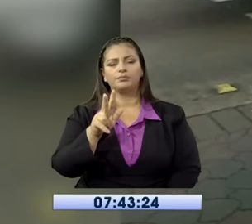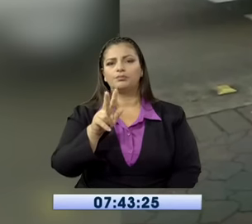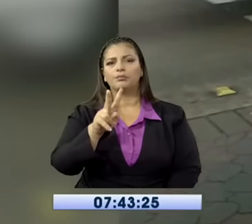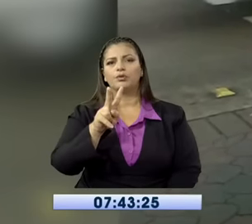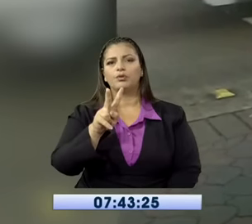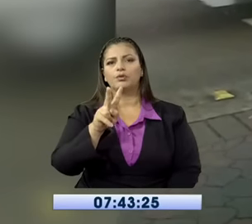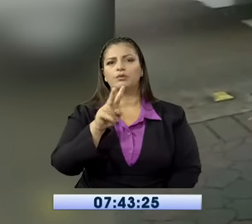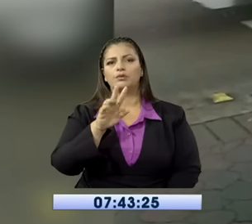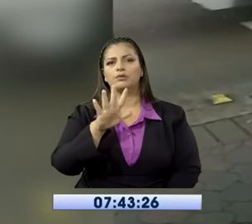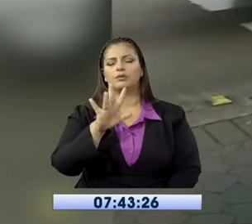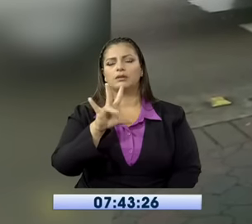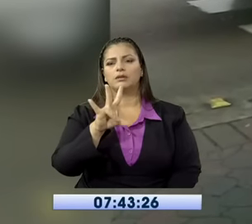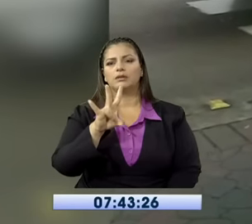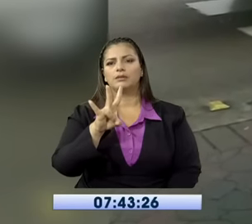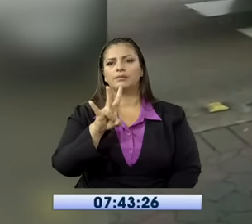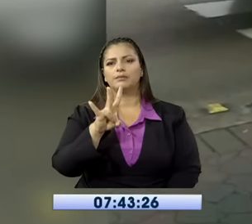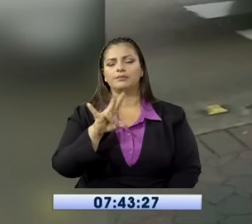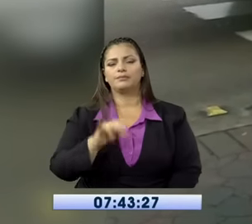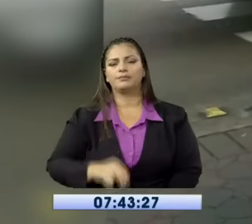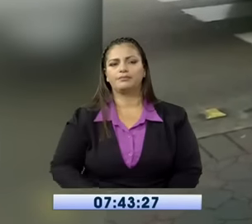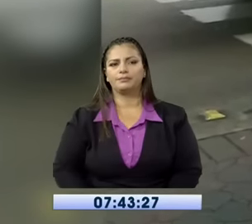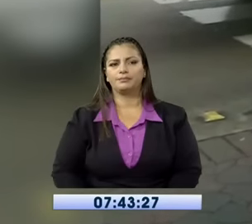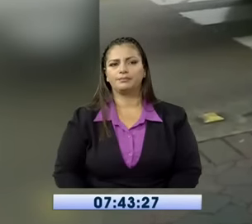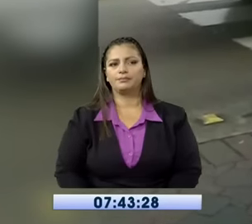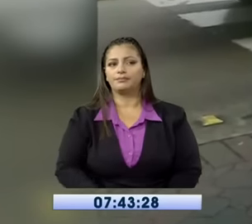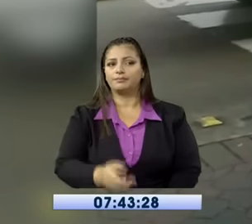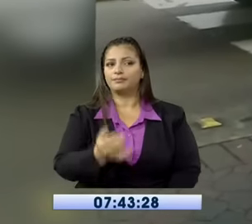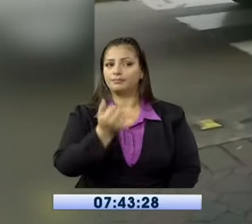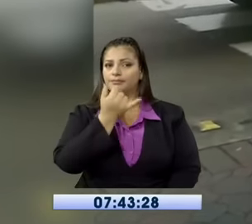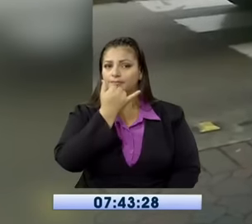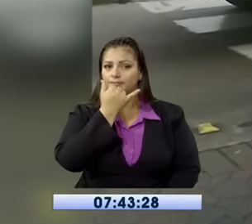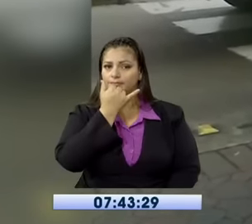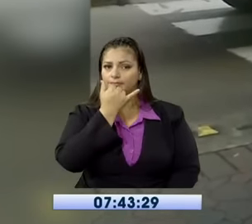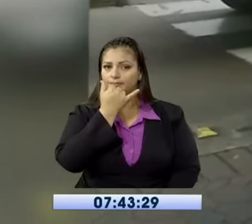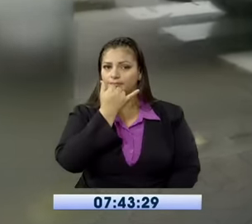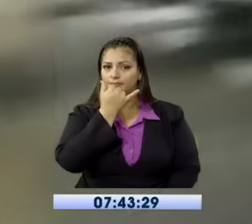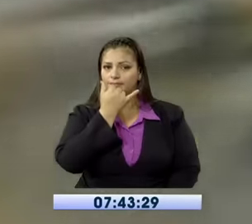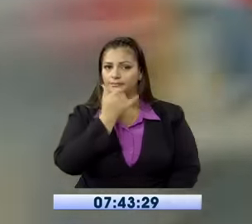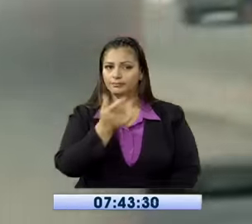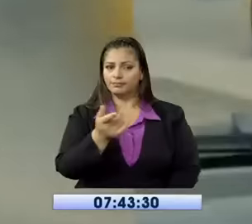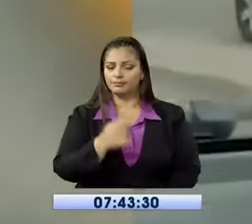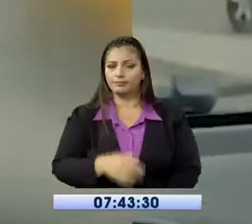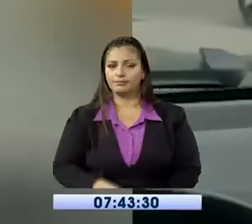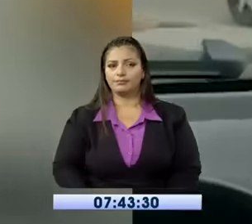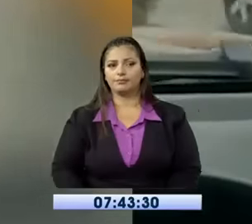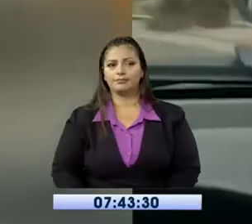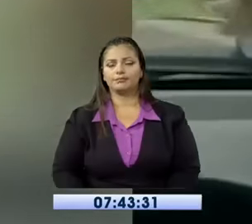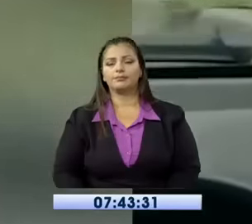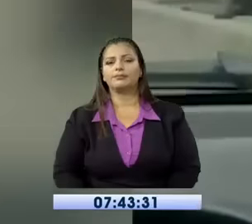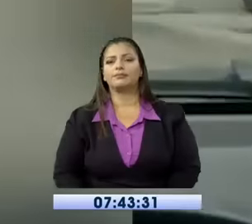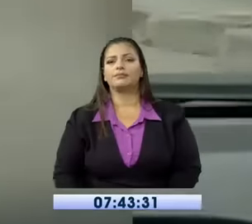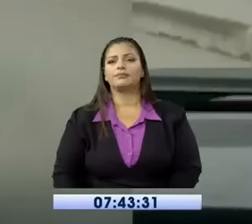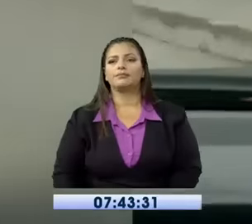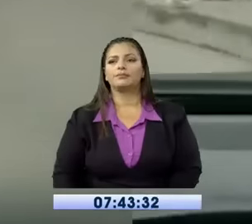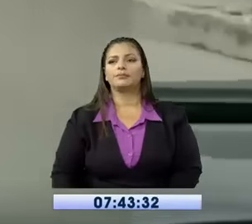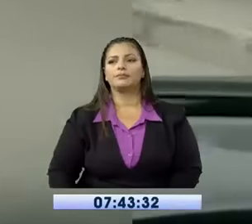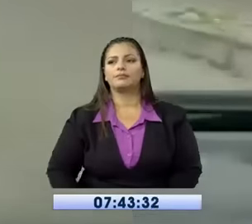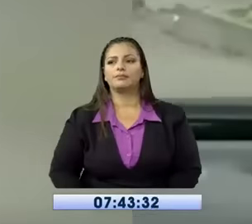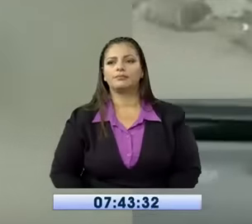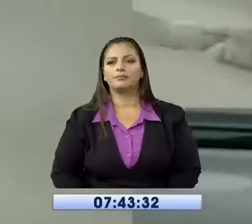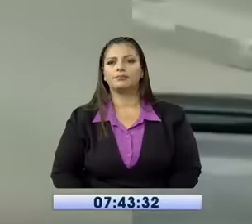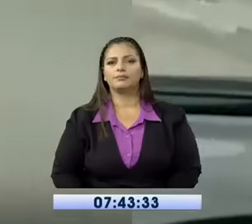haí otro irrespeto a Entonces yo verlo al señor ahí yo también me pongo al lado que se baje y meita Y qué pasa con los